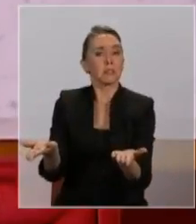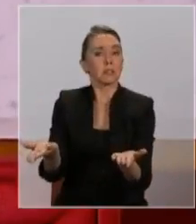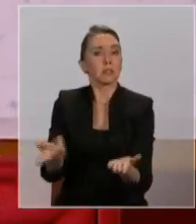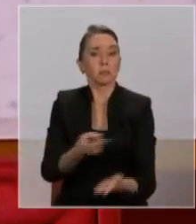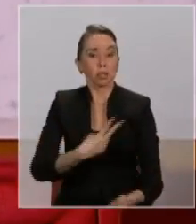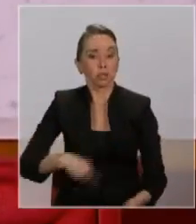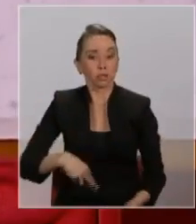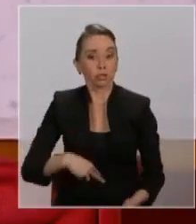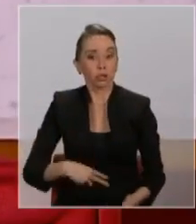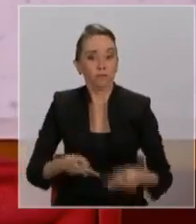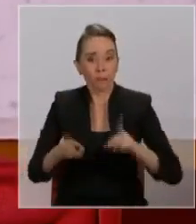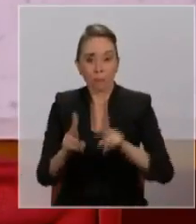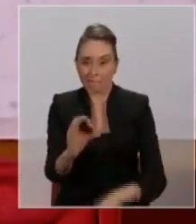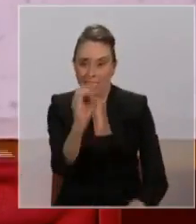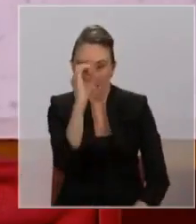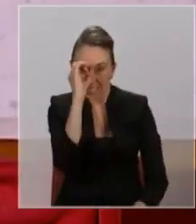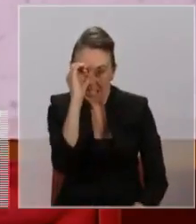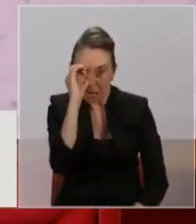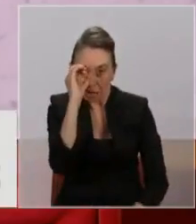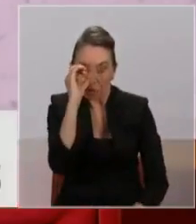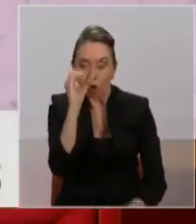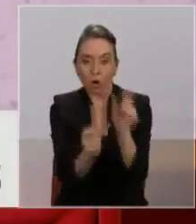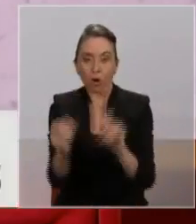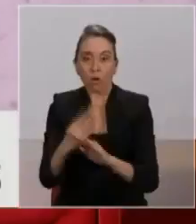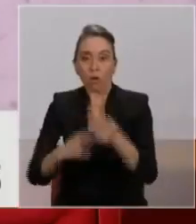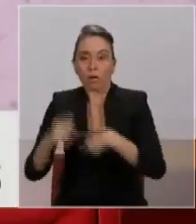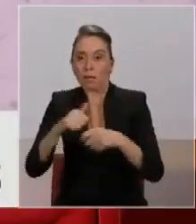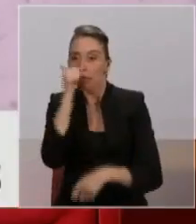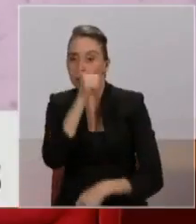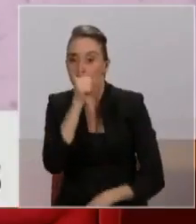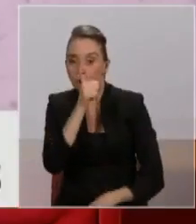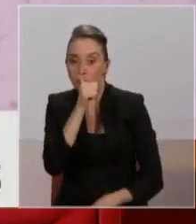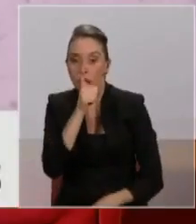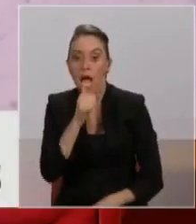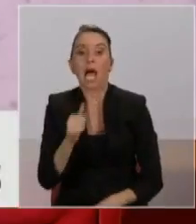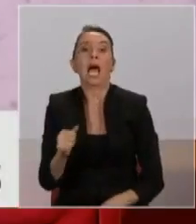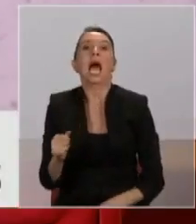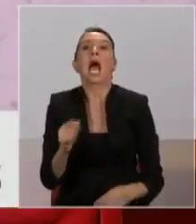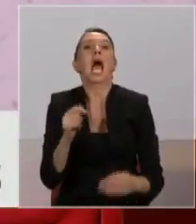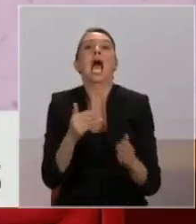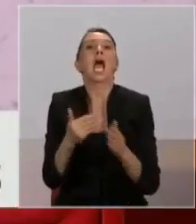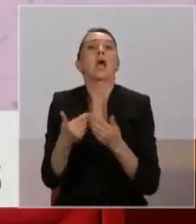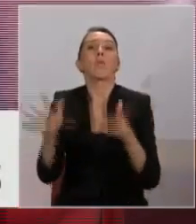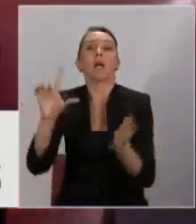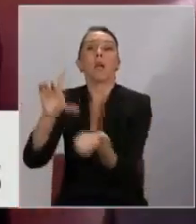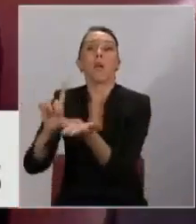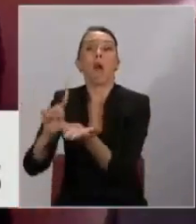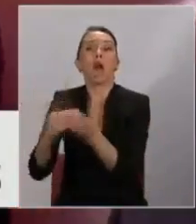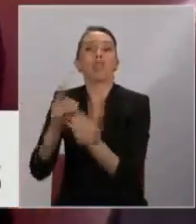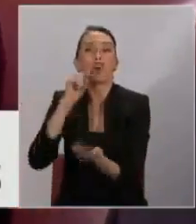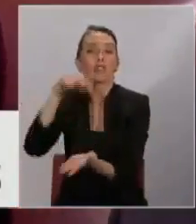aplicar tolerancia cero a los narcotraficantes, estén donde estén,